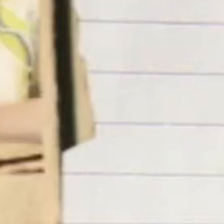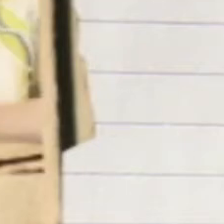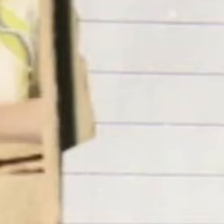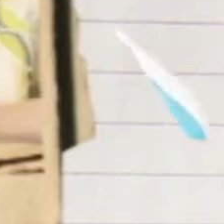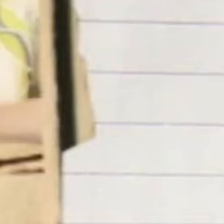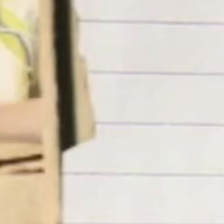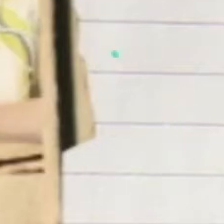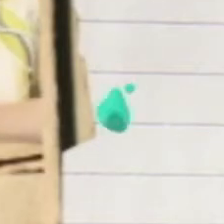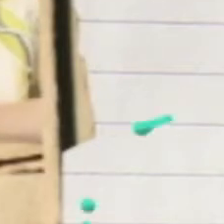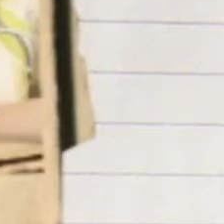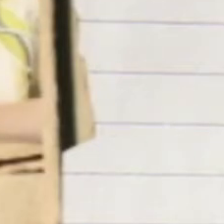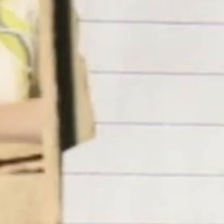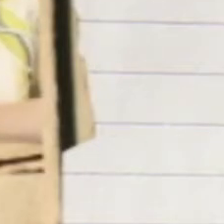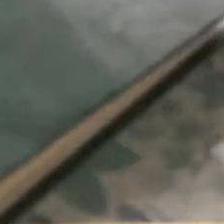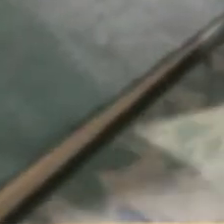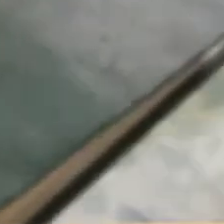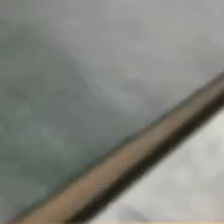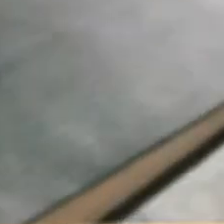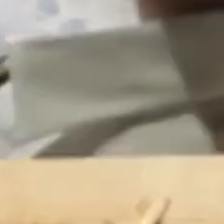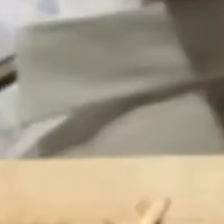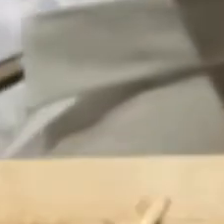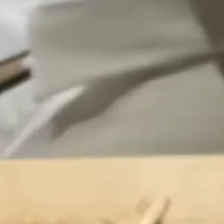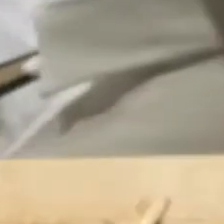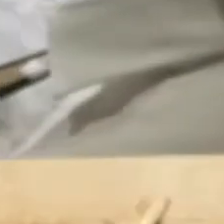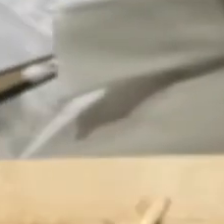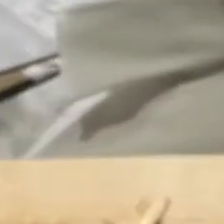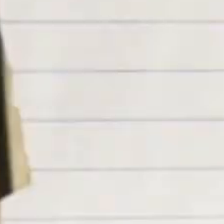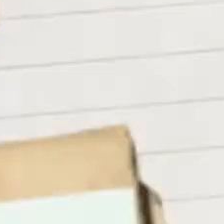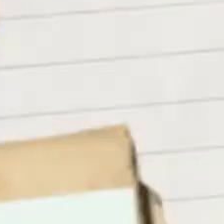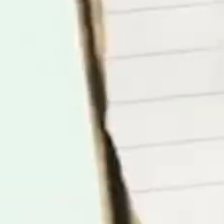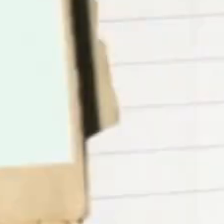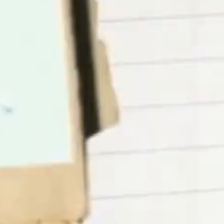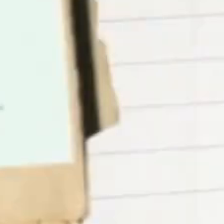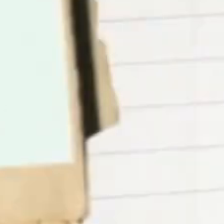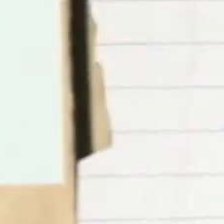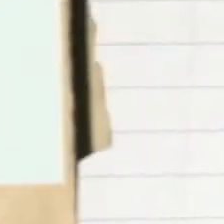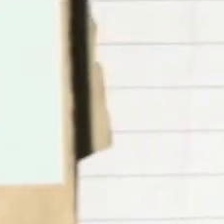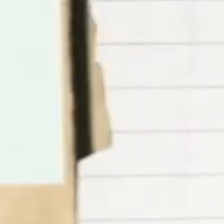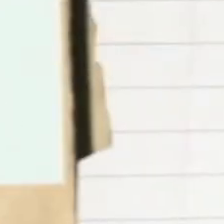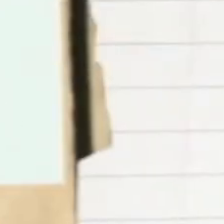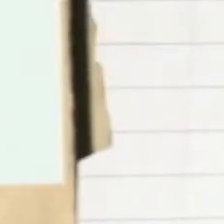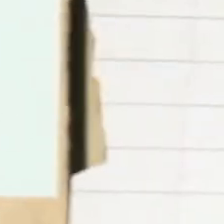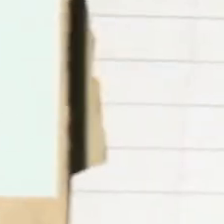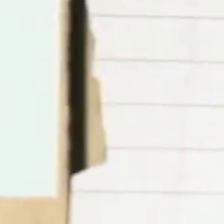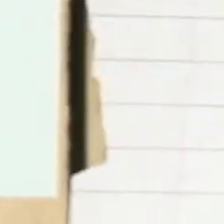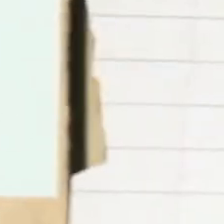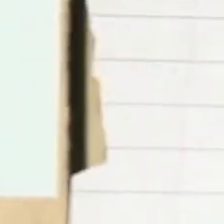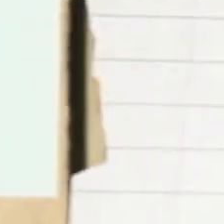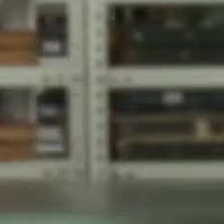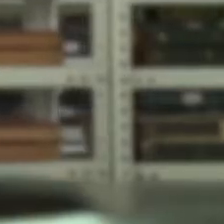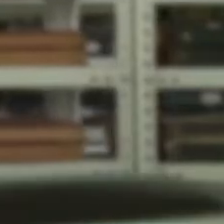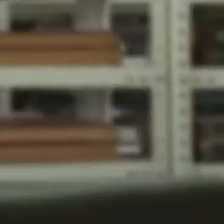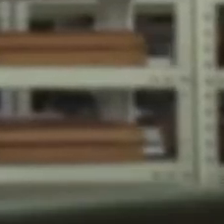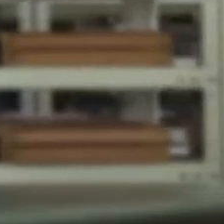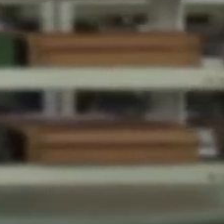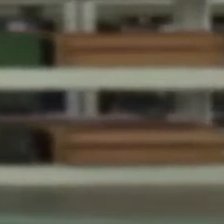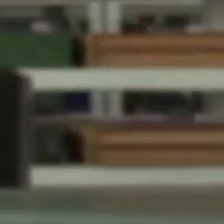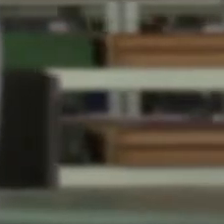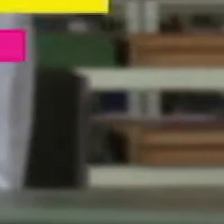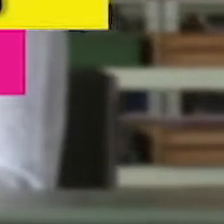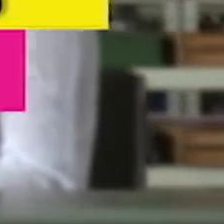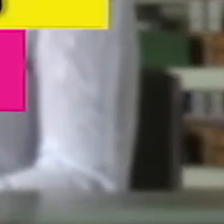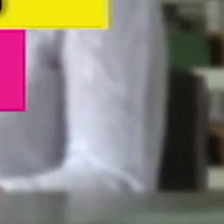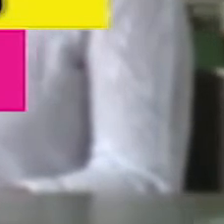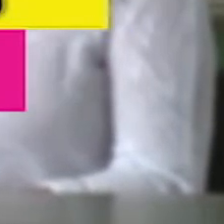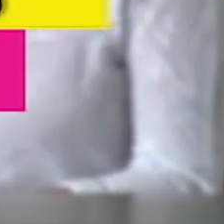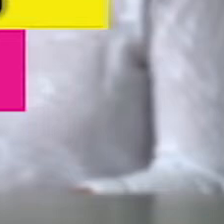pasión, compromiso y esperanza por un mundo mejor. Punto y Coma, nuestros libros tienen la palabra, los domingos a